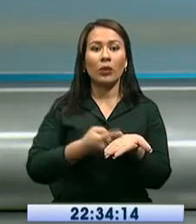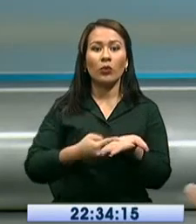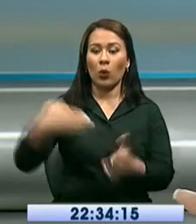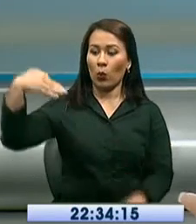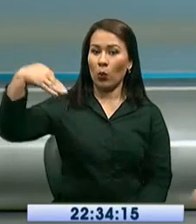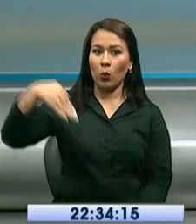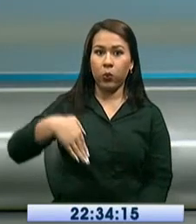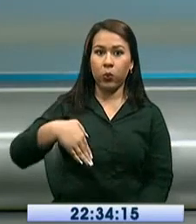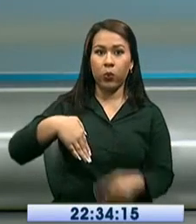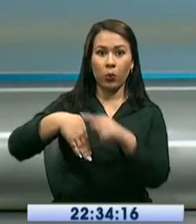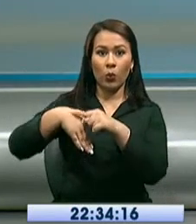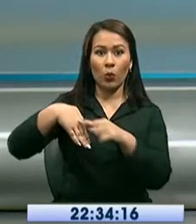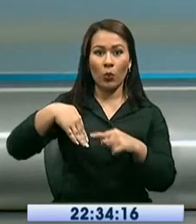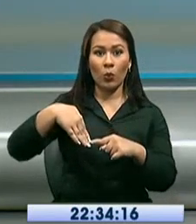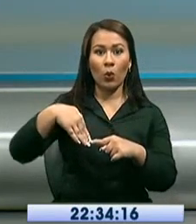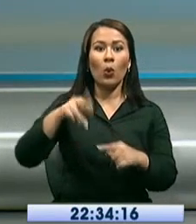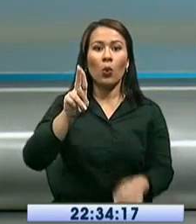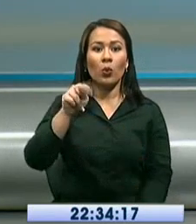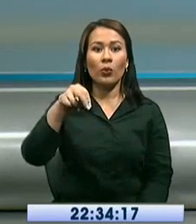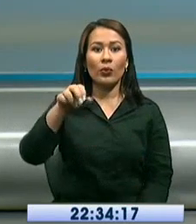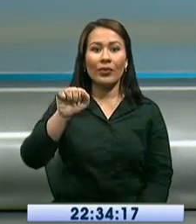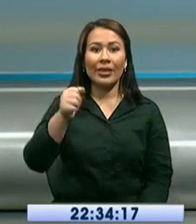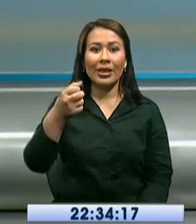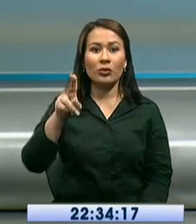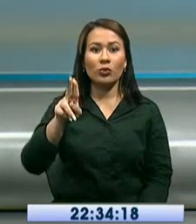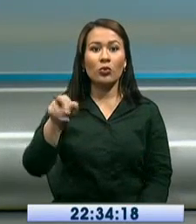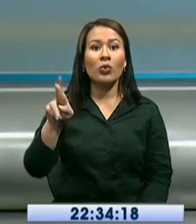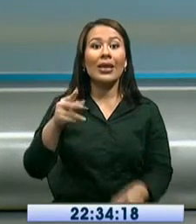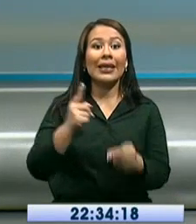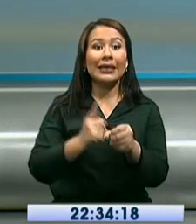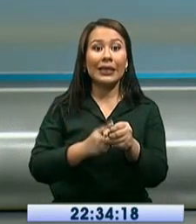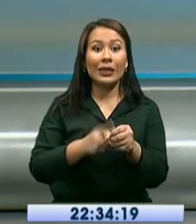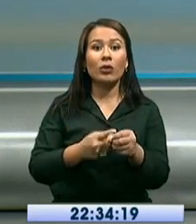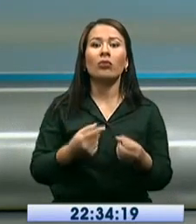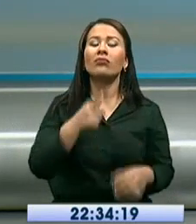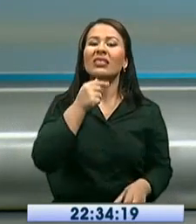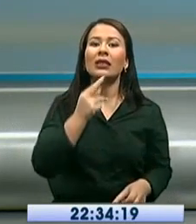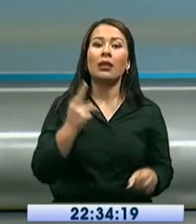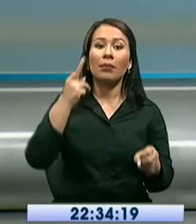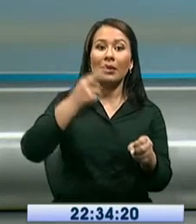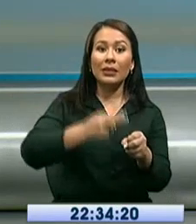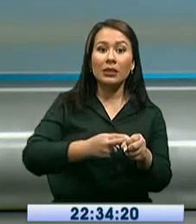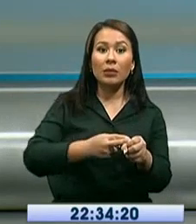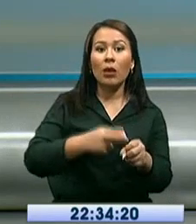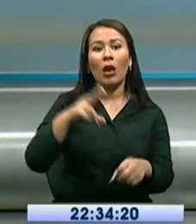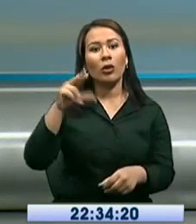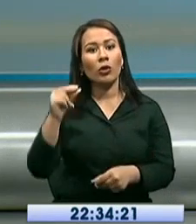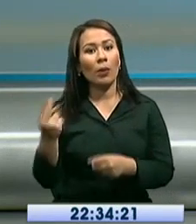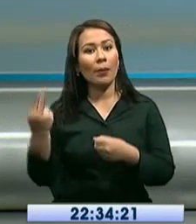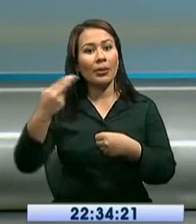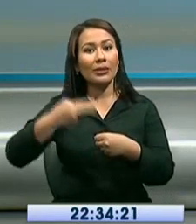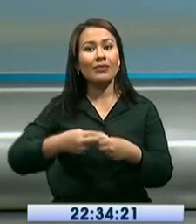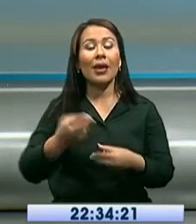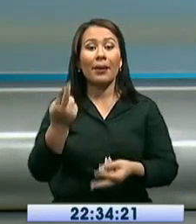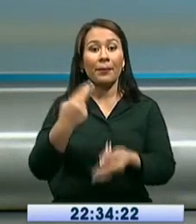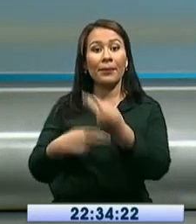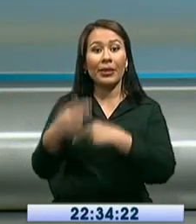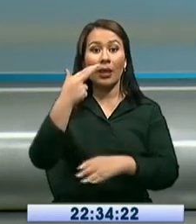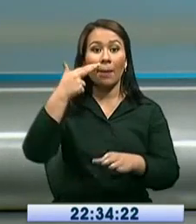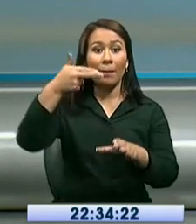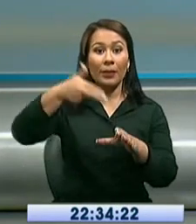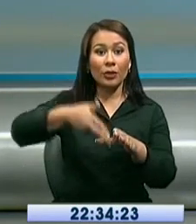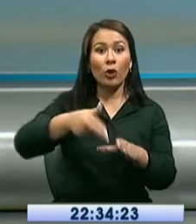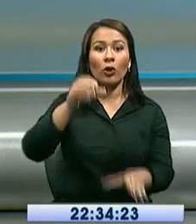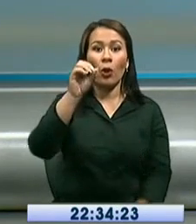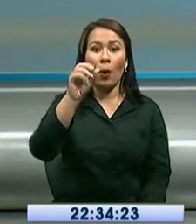Allí definieron su postura previo a la cumbre de naciones integrantes y no integrantes de la Organización de Países Exportadores de Petróleo,